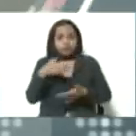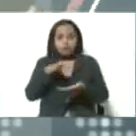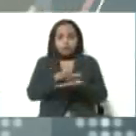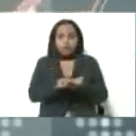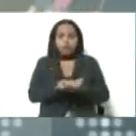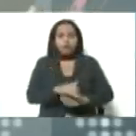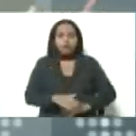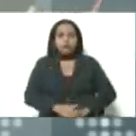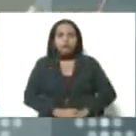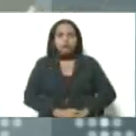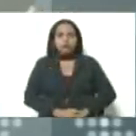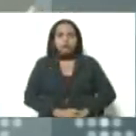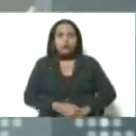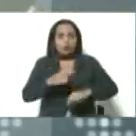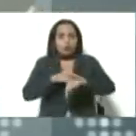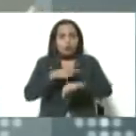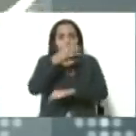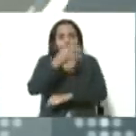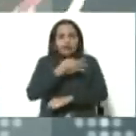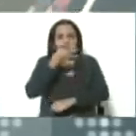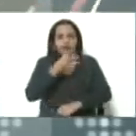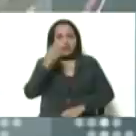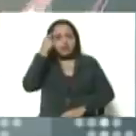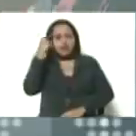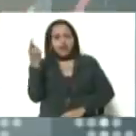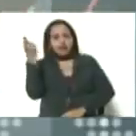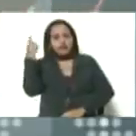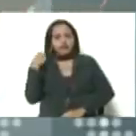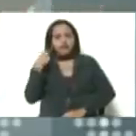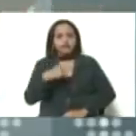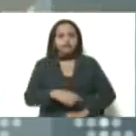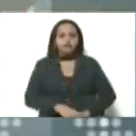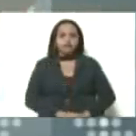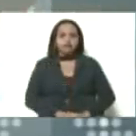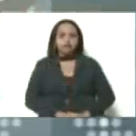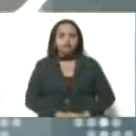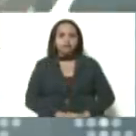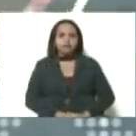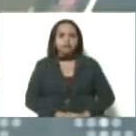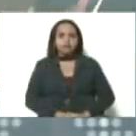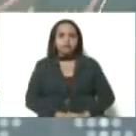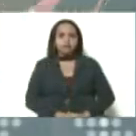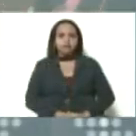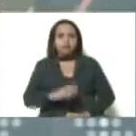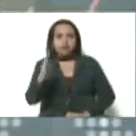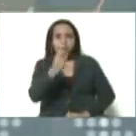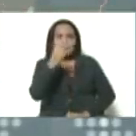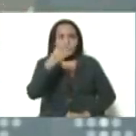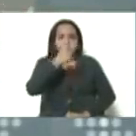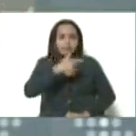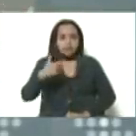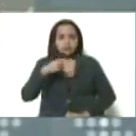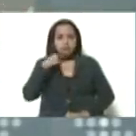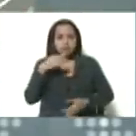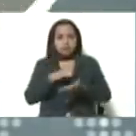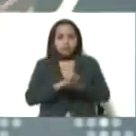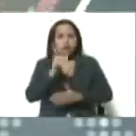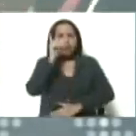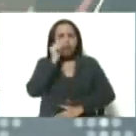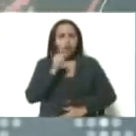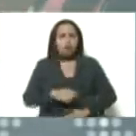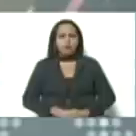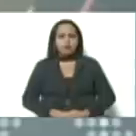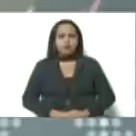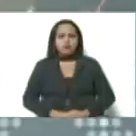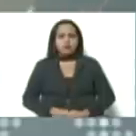temor agrasar desde el día de ayer y el cuarto caso es un señor de